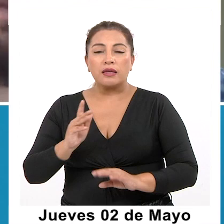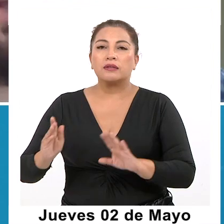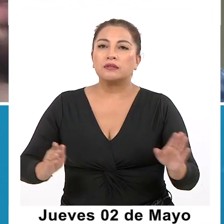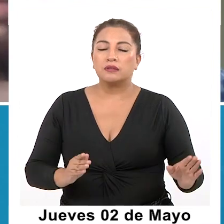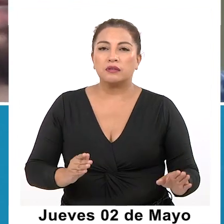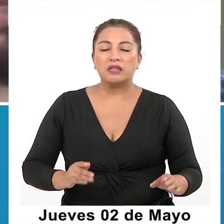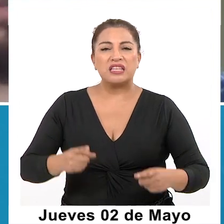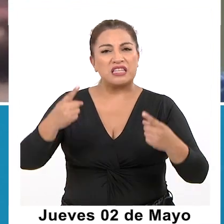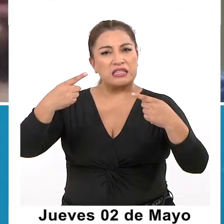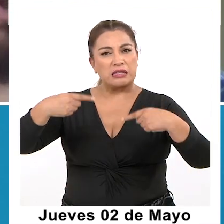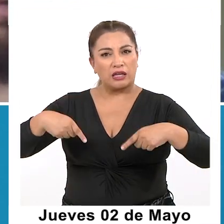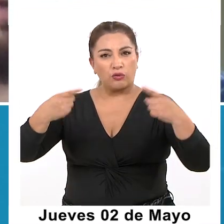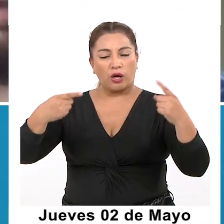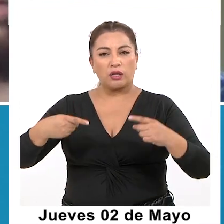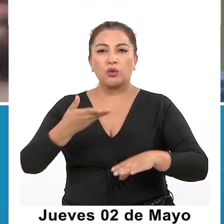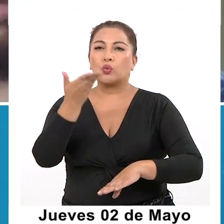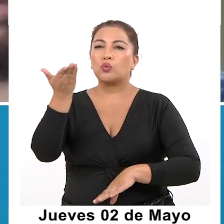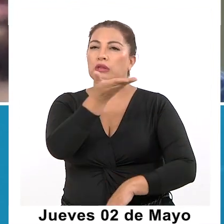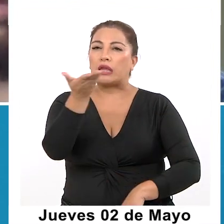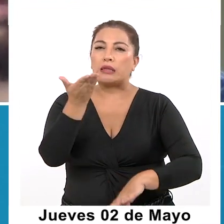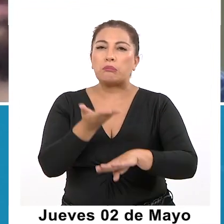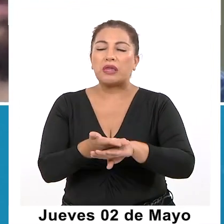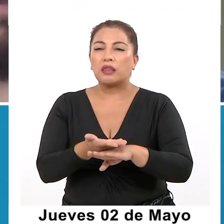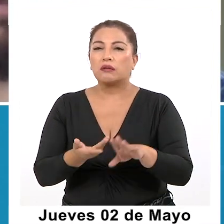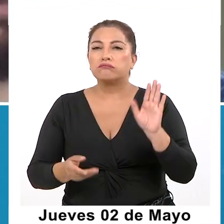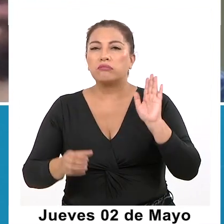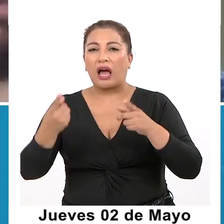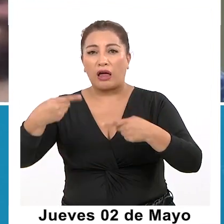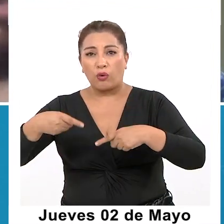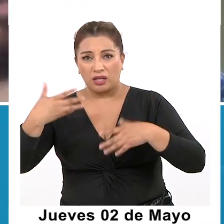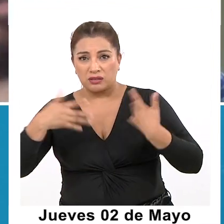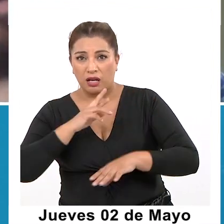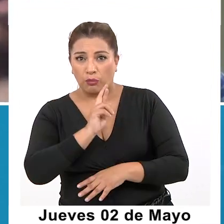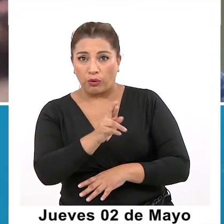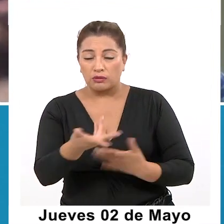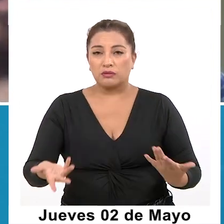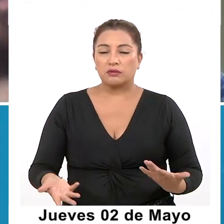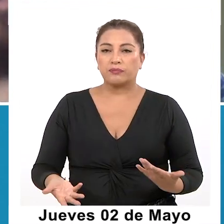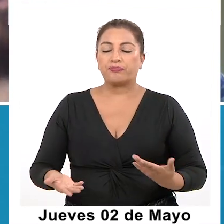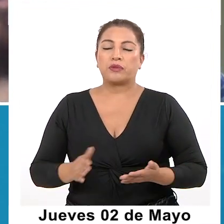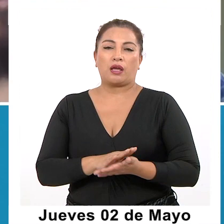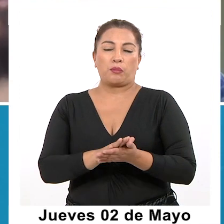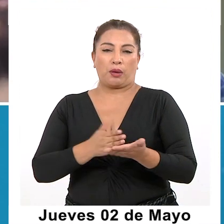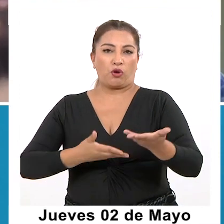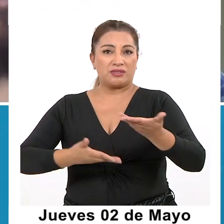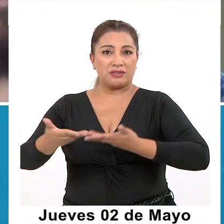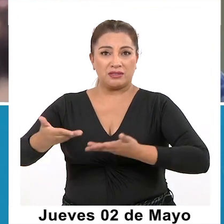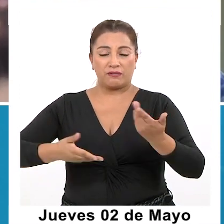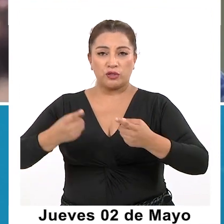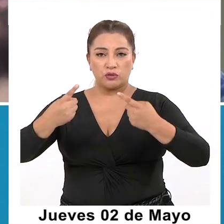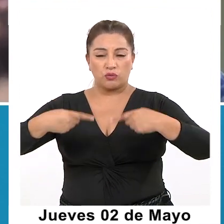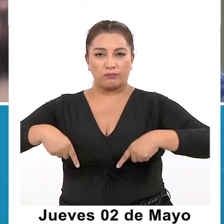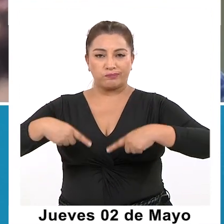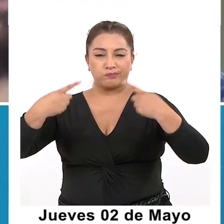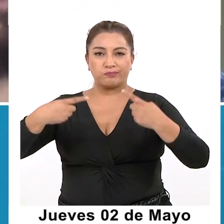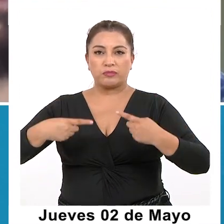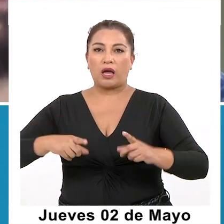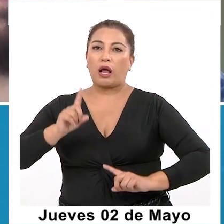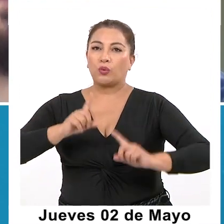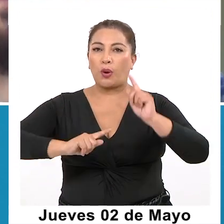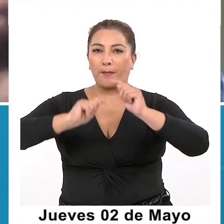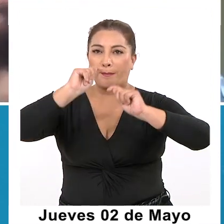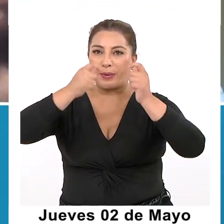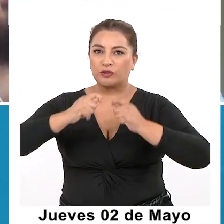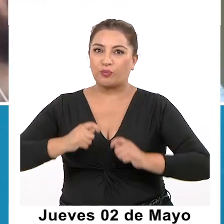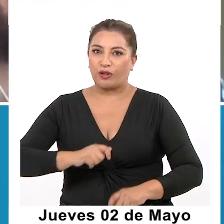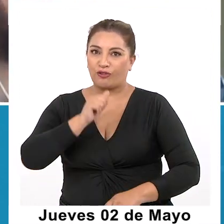respuesta de aduanas a las peticiones de ustedes Bueno eh por parte del servicio si bien es cierto los presupuestos no se